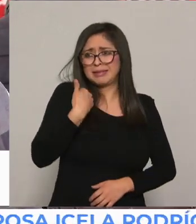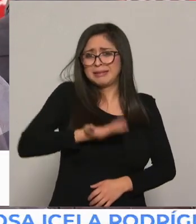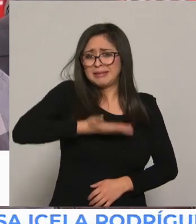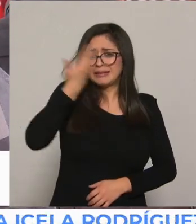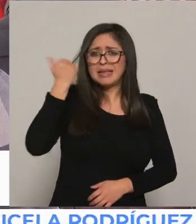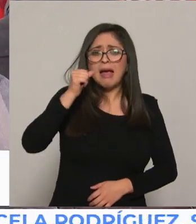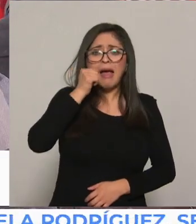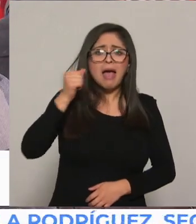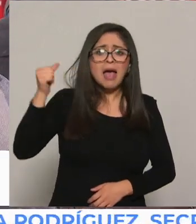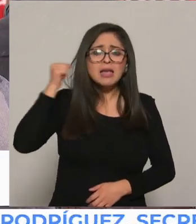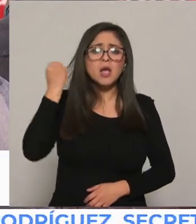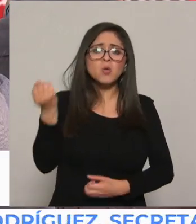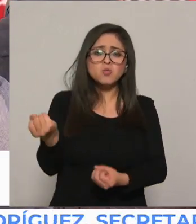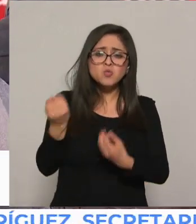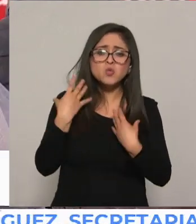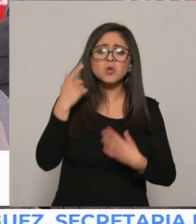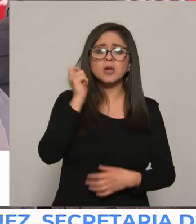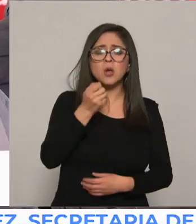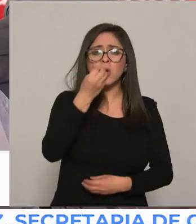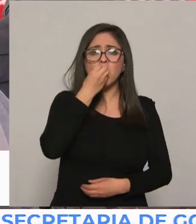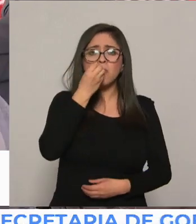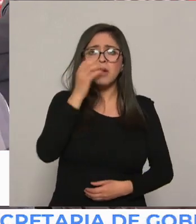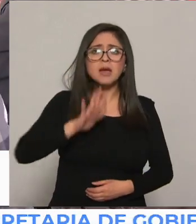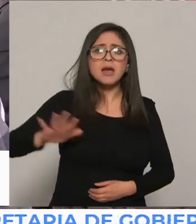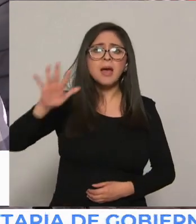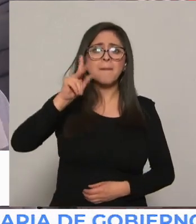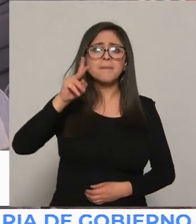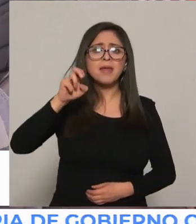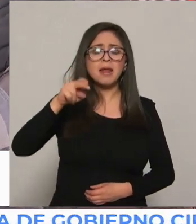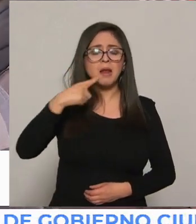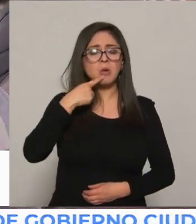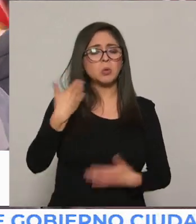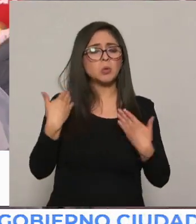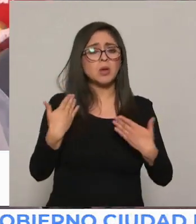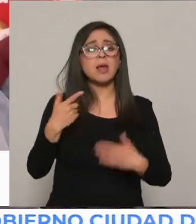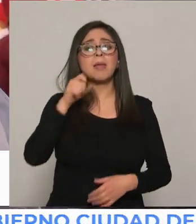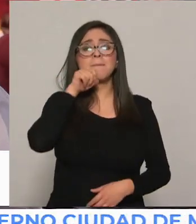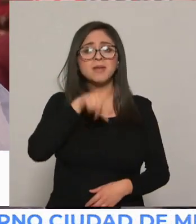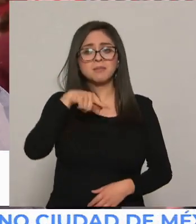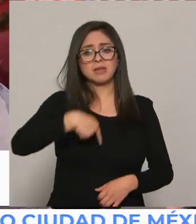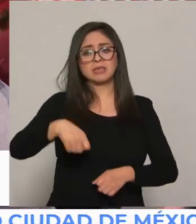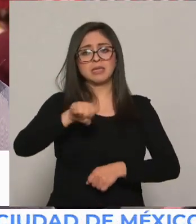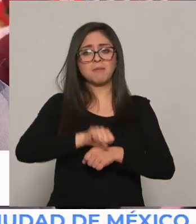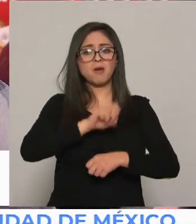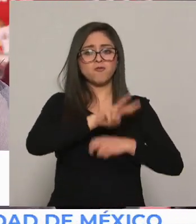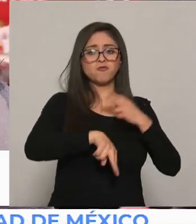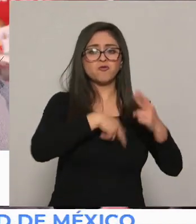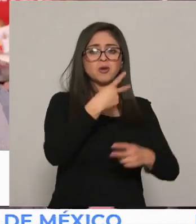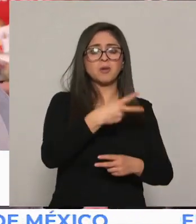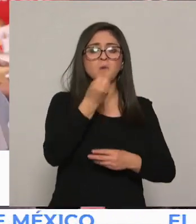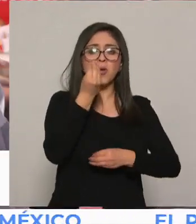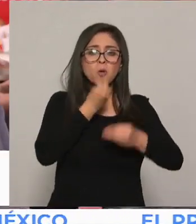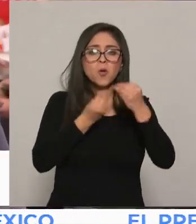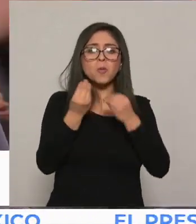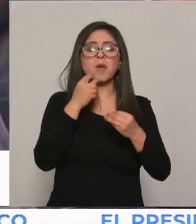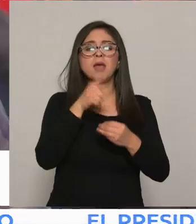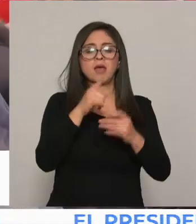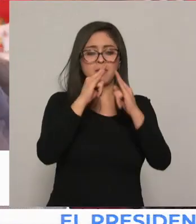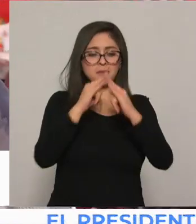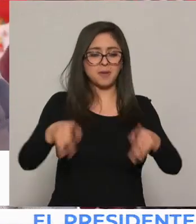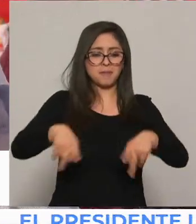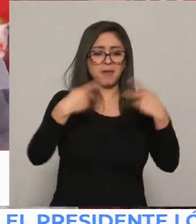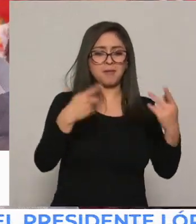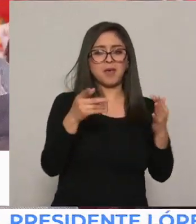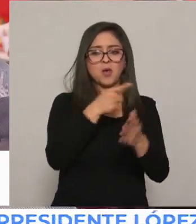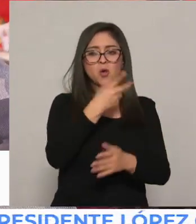un desayuno bastante bueno ahí arriba en la colonia Pedregal de San Nicolás. También esta semana nos lanzamos a la Feria del Tamal en Coyoacán. Y hoy mira nada